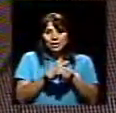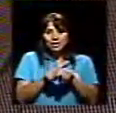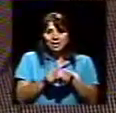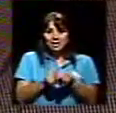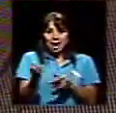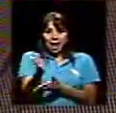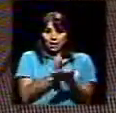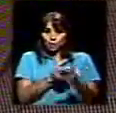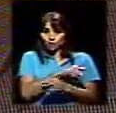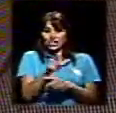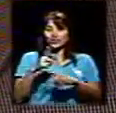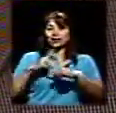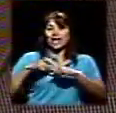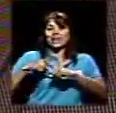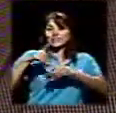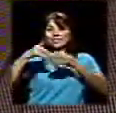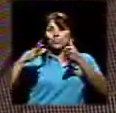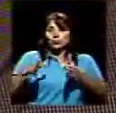de ellos son